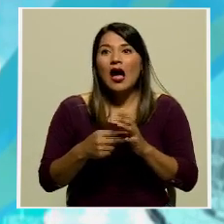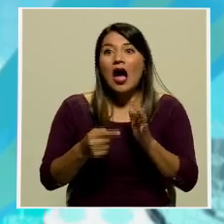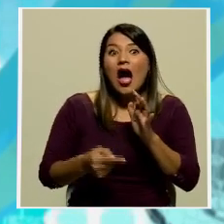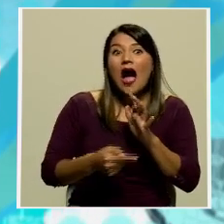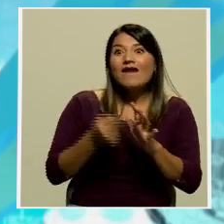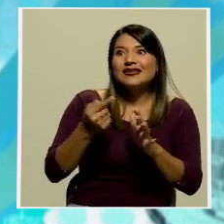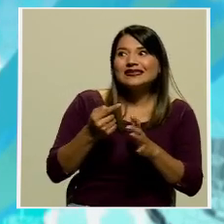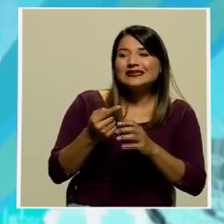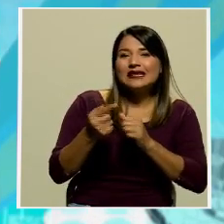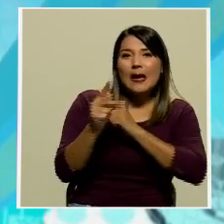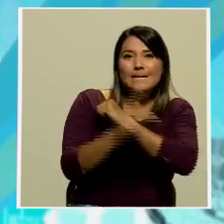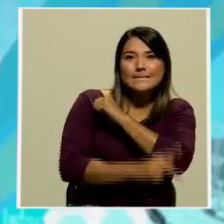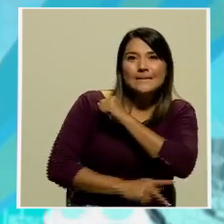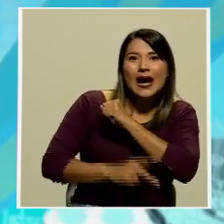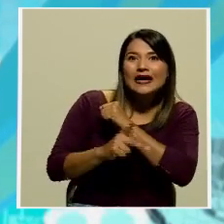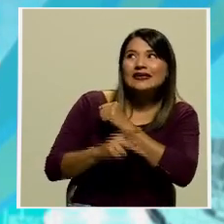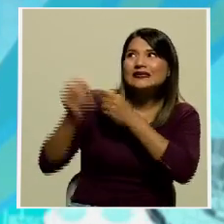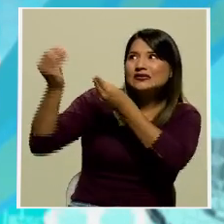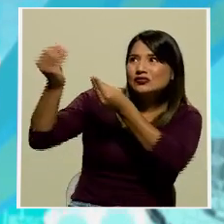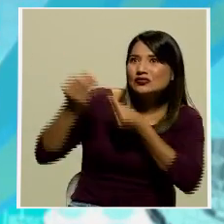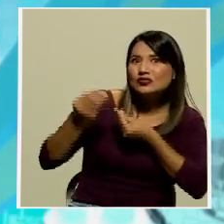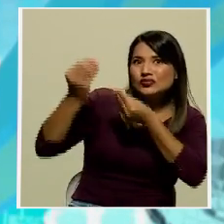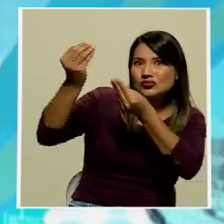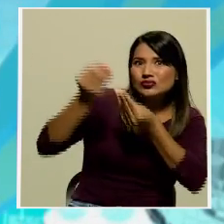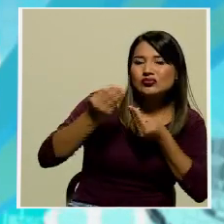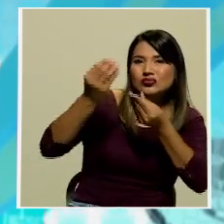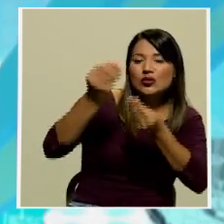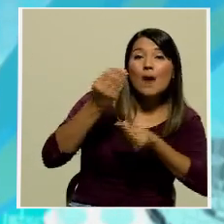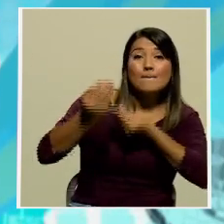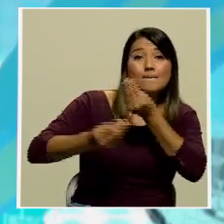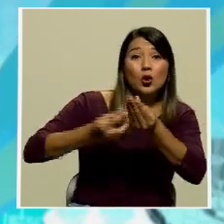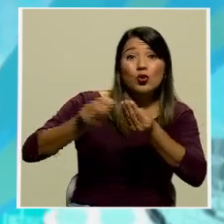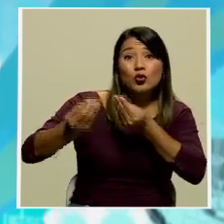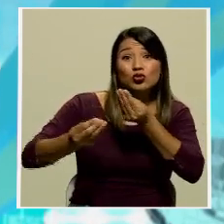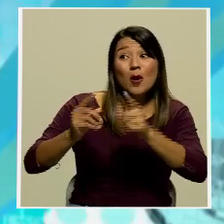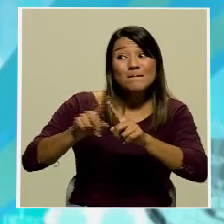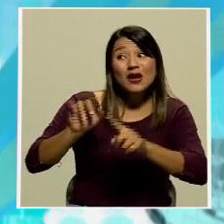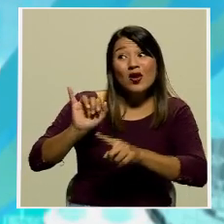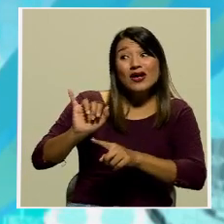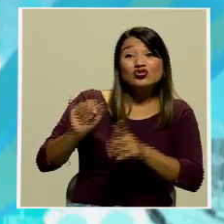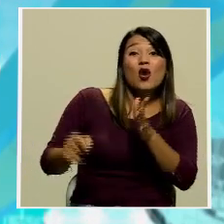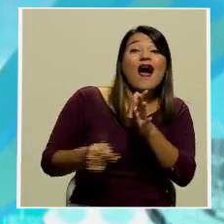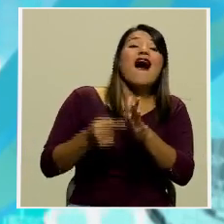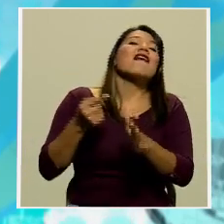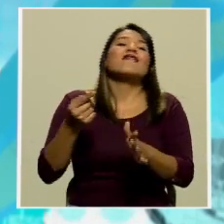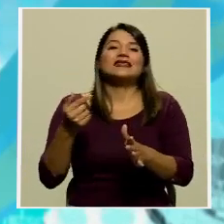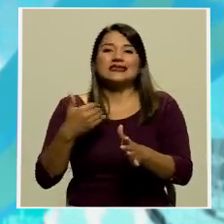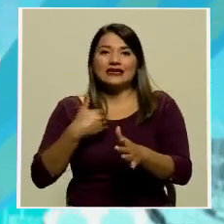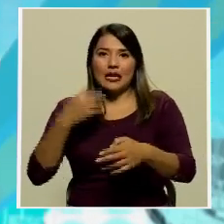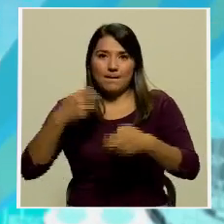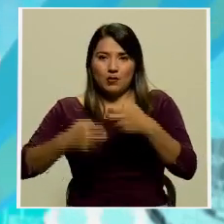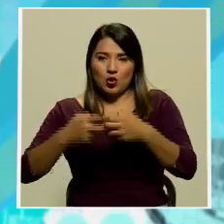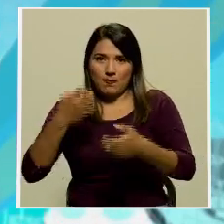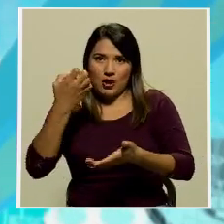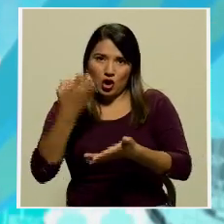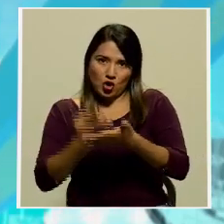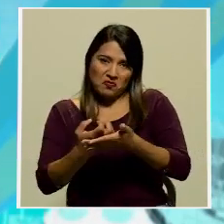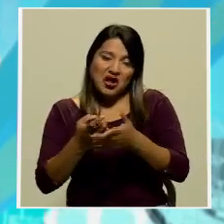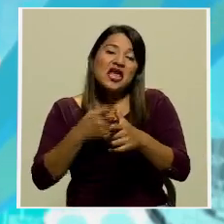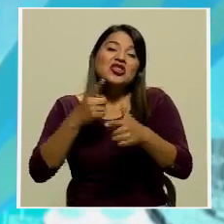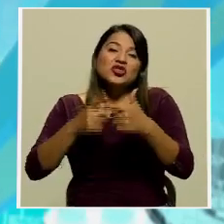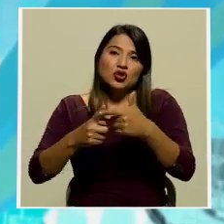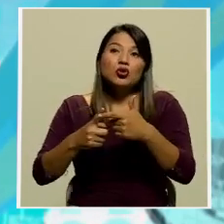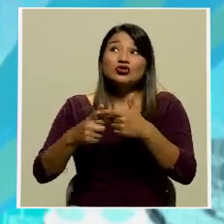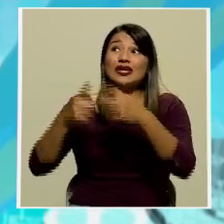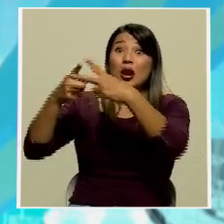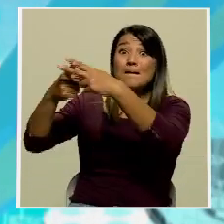los países pueden llegar a generar enormes choques y enormes problemas económicos. Los créditos del Fondo Monetario Internacional